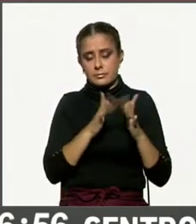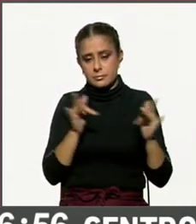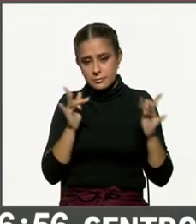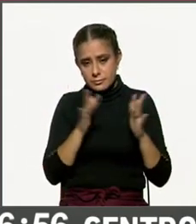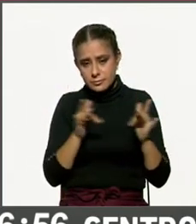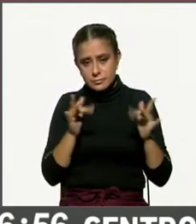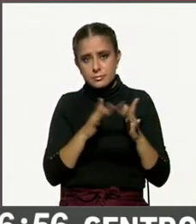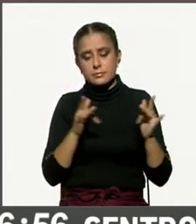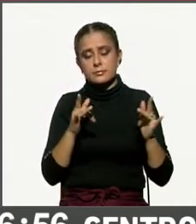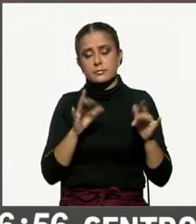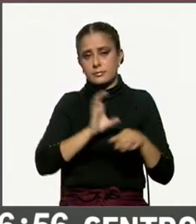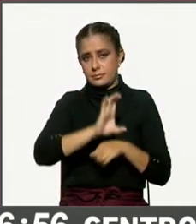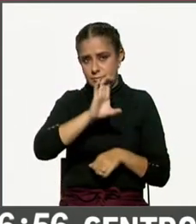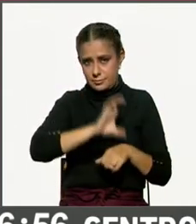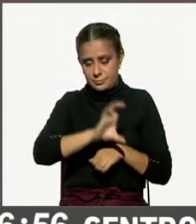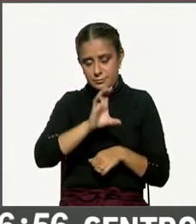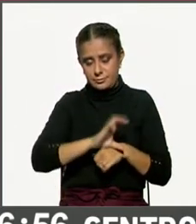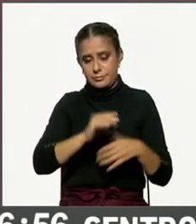y Colombia.